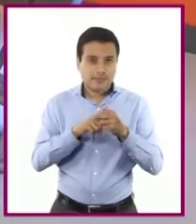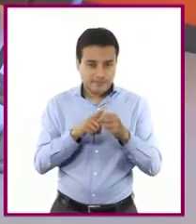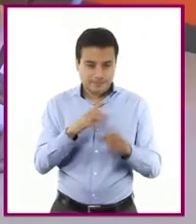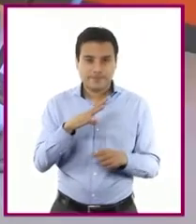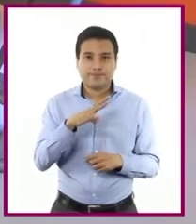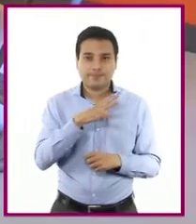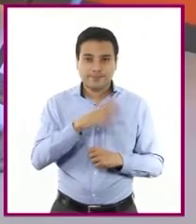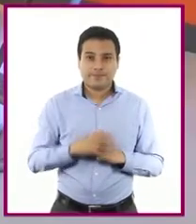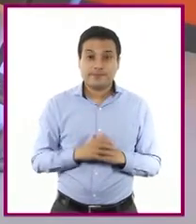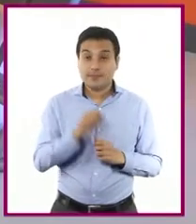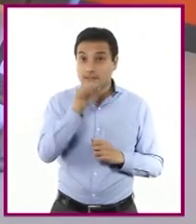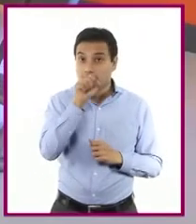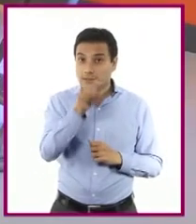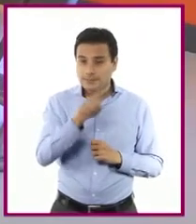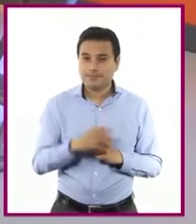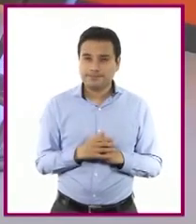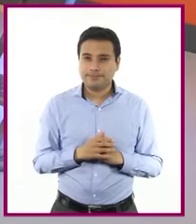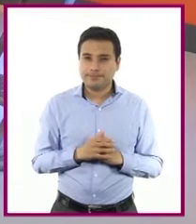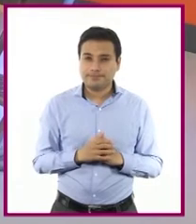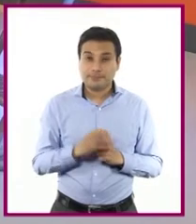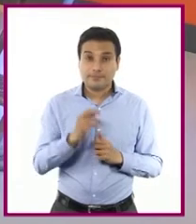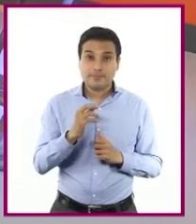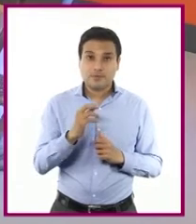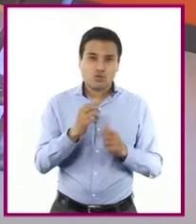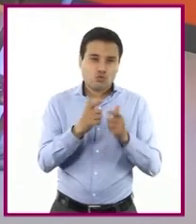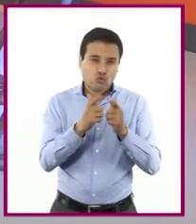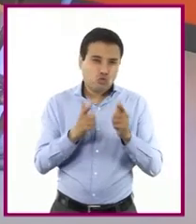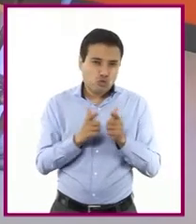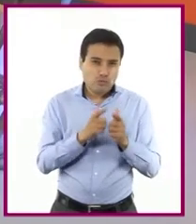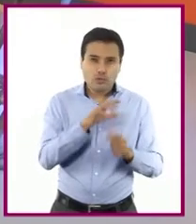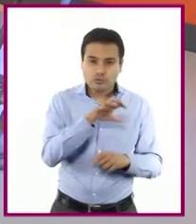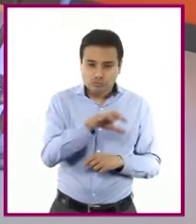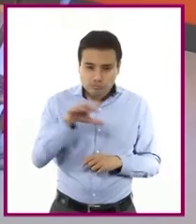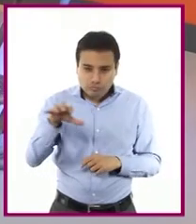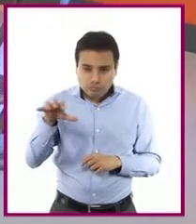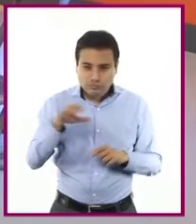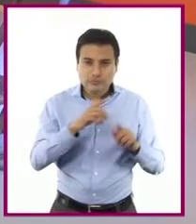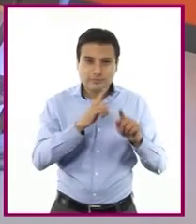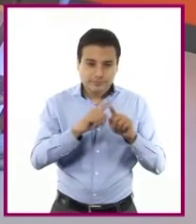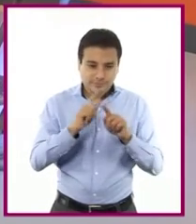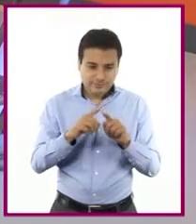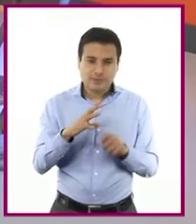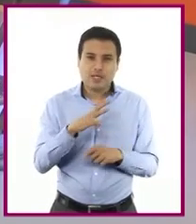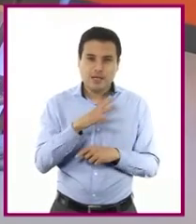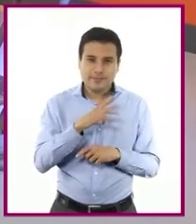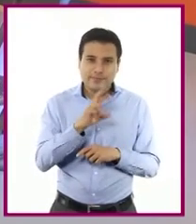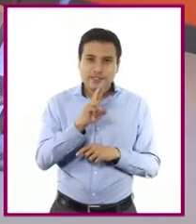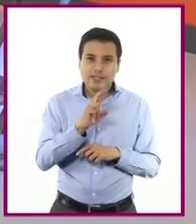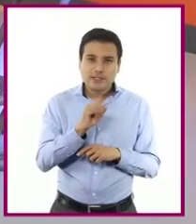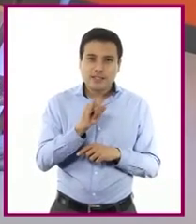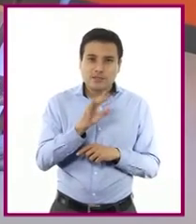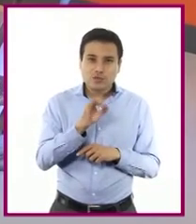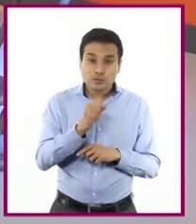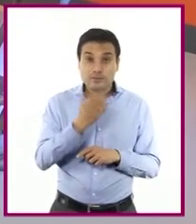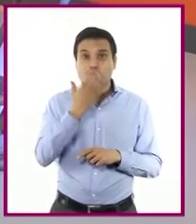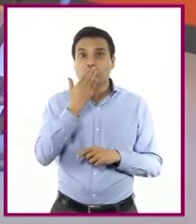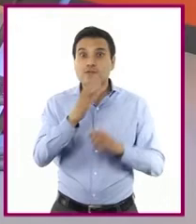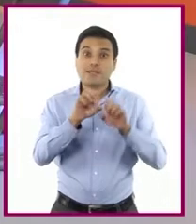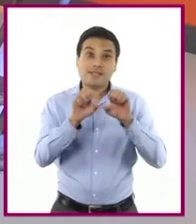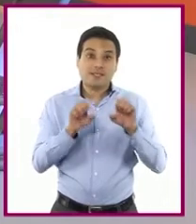Así es, y también en el resto de los reinos encontramos los famosos ribosomas. Y muy bien, equipo cromosomas.